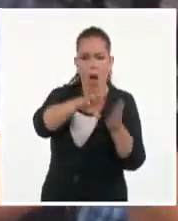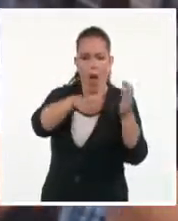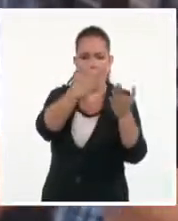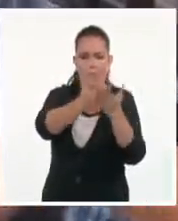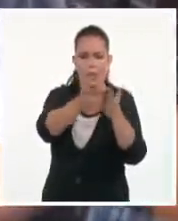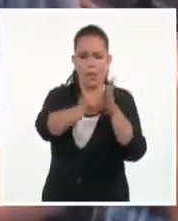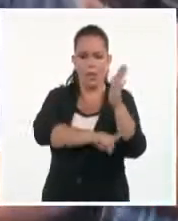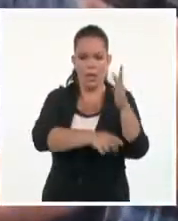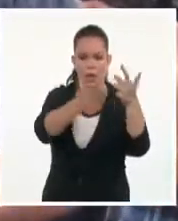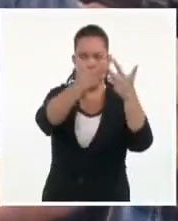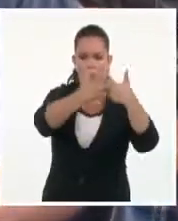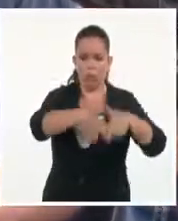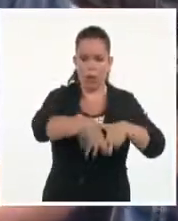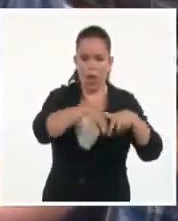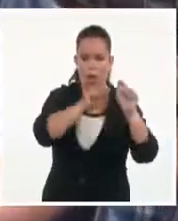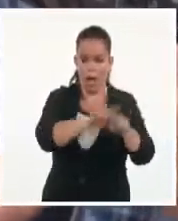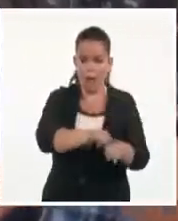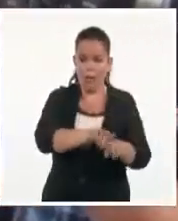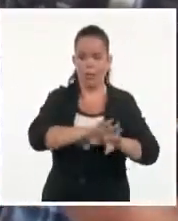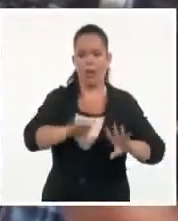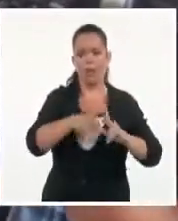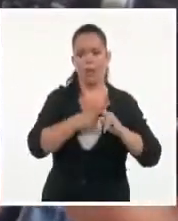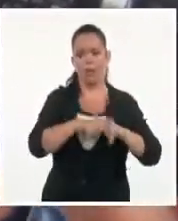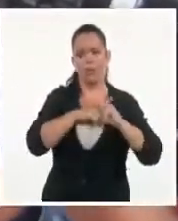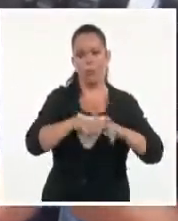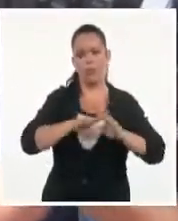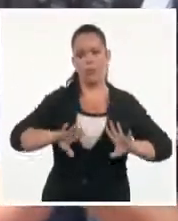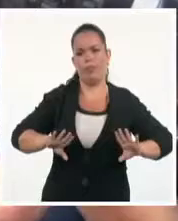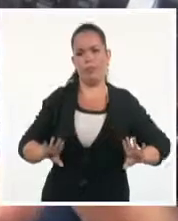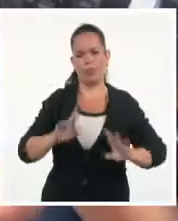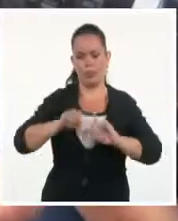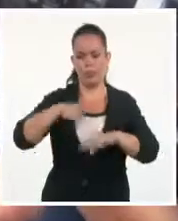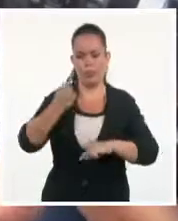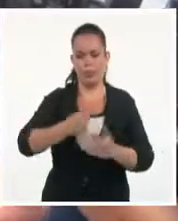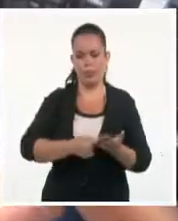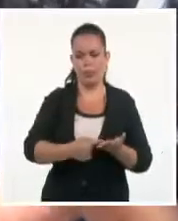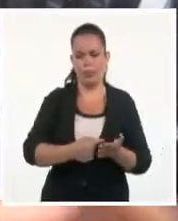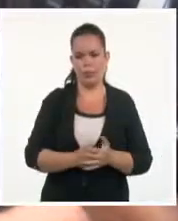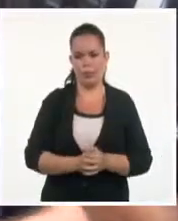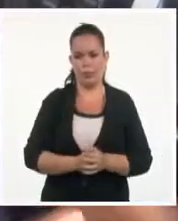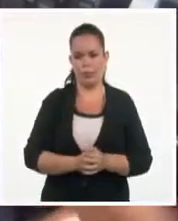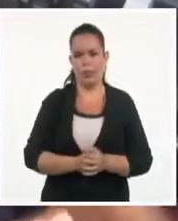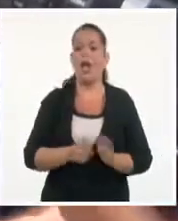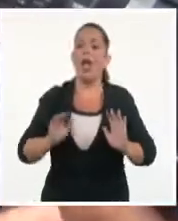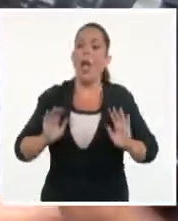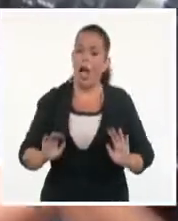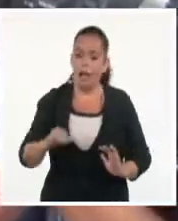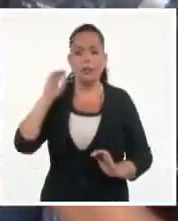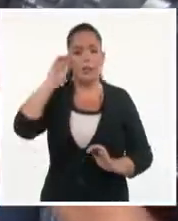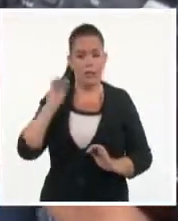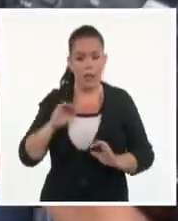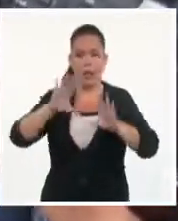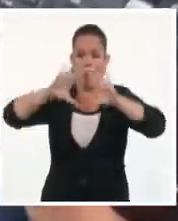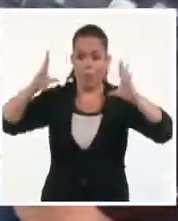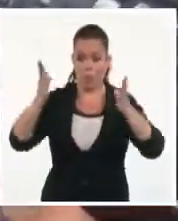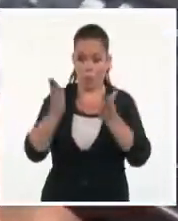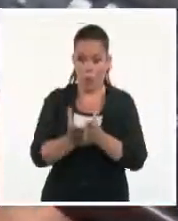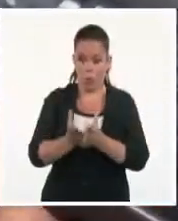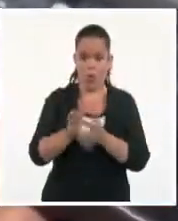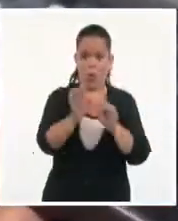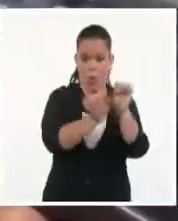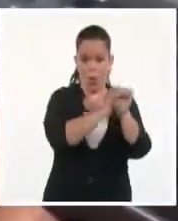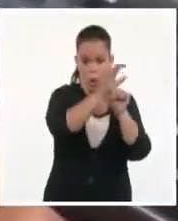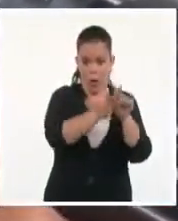resuelvan. En medio de toda esta situación, como si los brotes pandémicos no hubieran existido en todo el mundo, la mafia